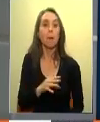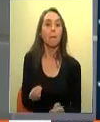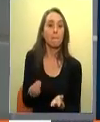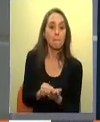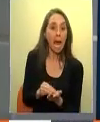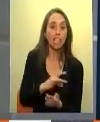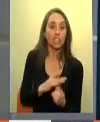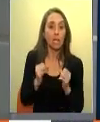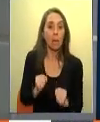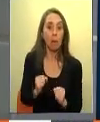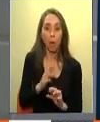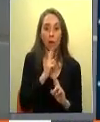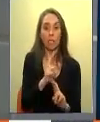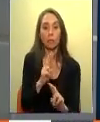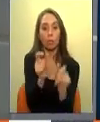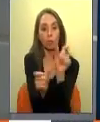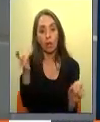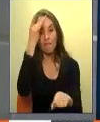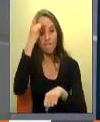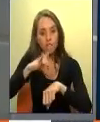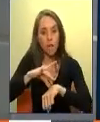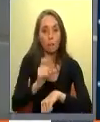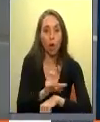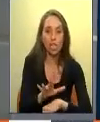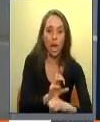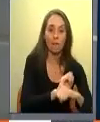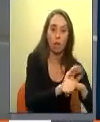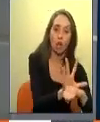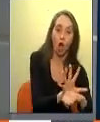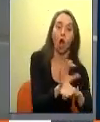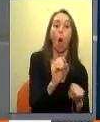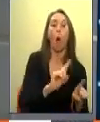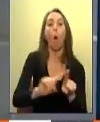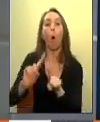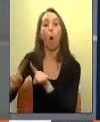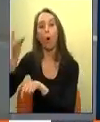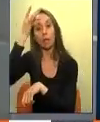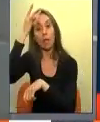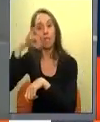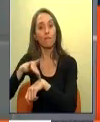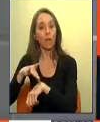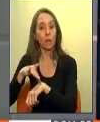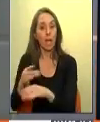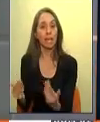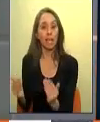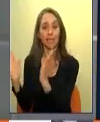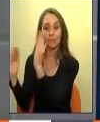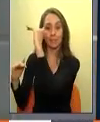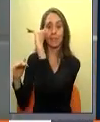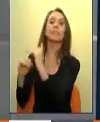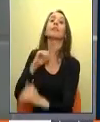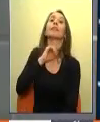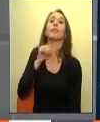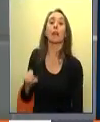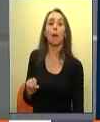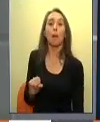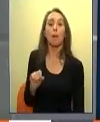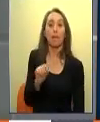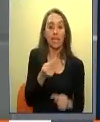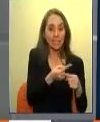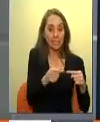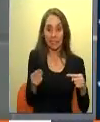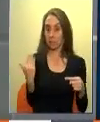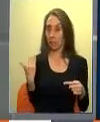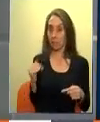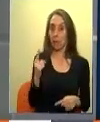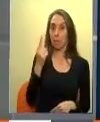para atender los casos críticos, tanto de coronavirus como de otras enfermedades, y esta semana un primer paciente fue